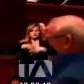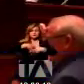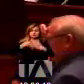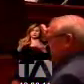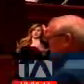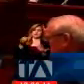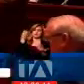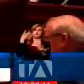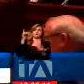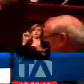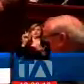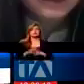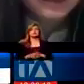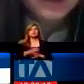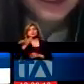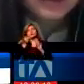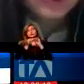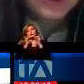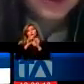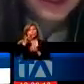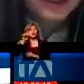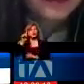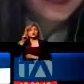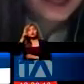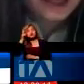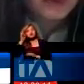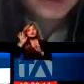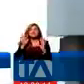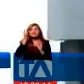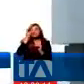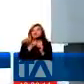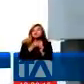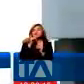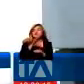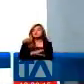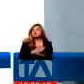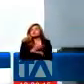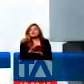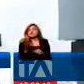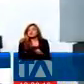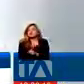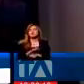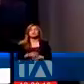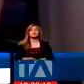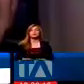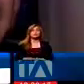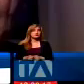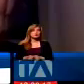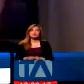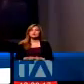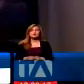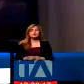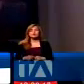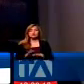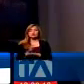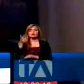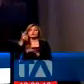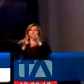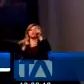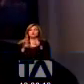su lado, aún no toma una decisión, pero algunos de sus miembros creen que la causal no es suficiente. Que se han usado